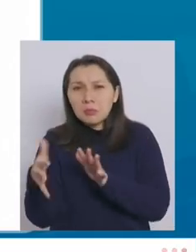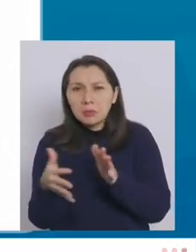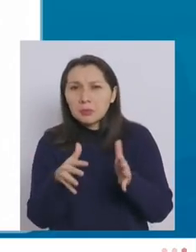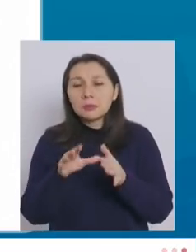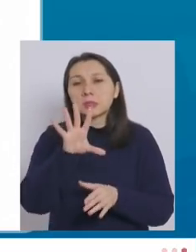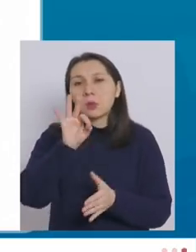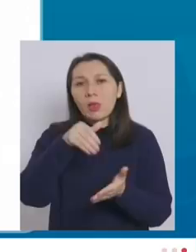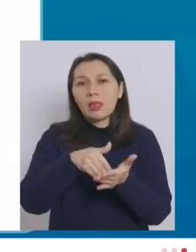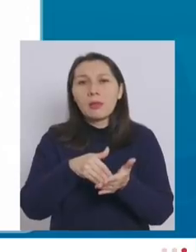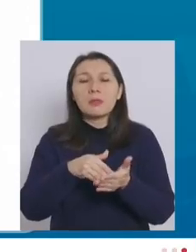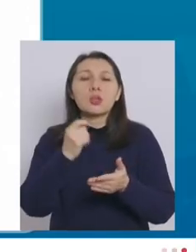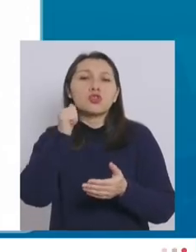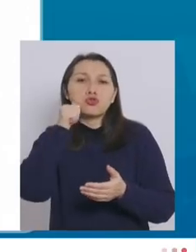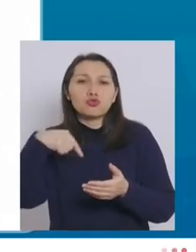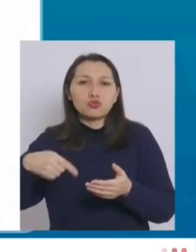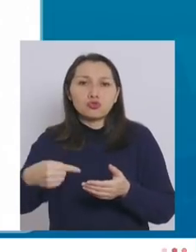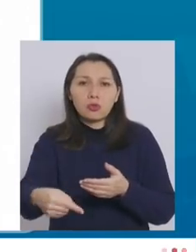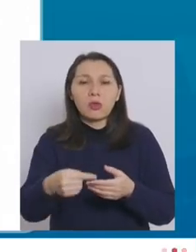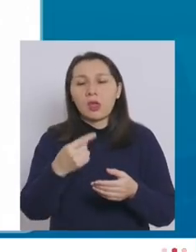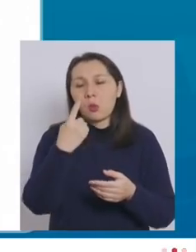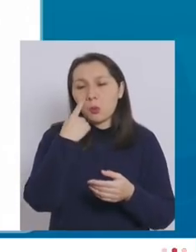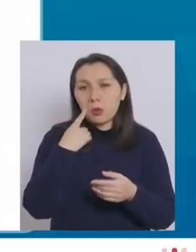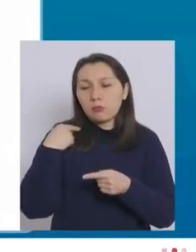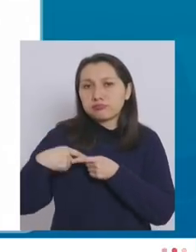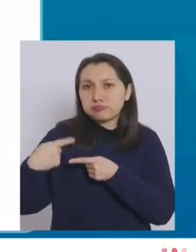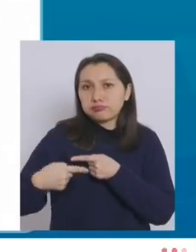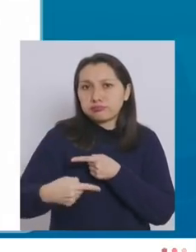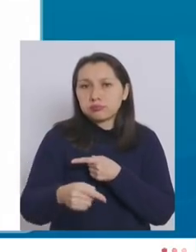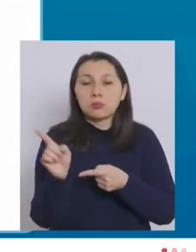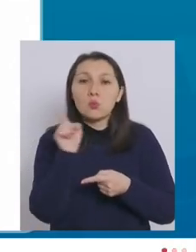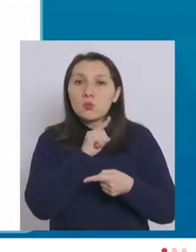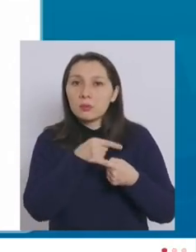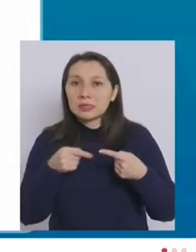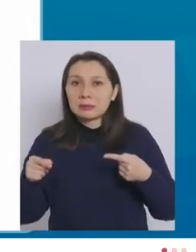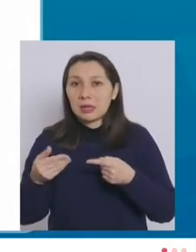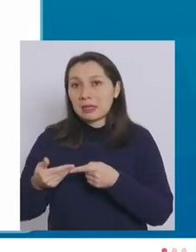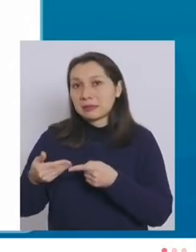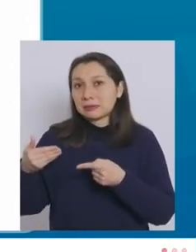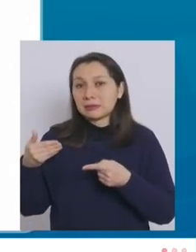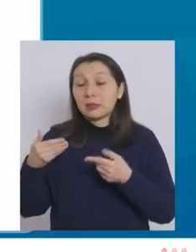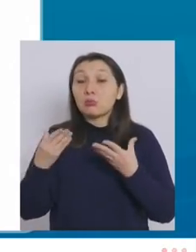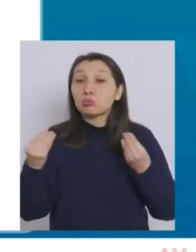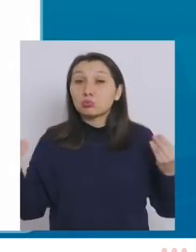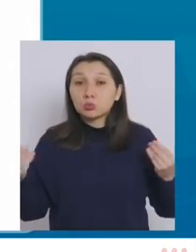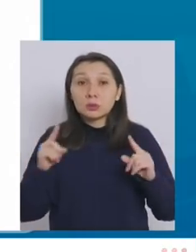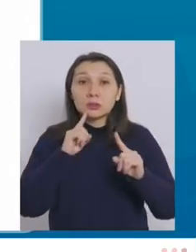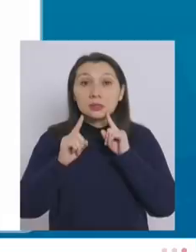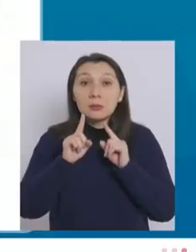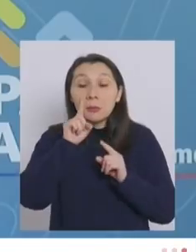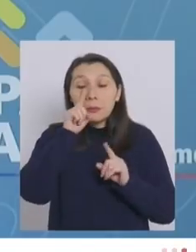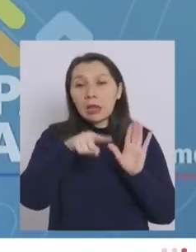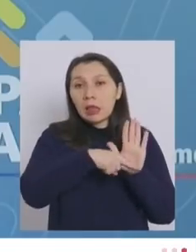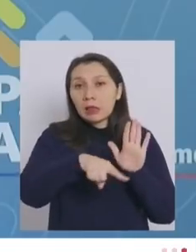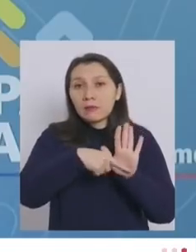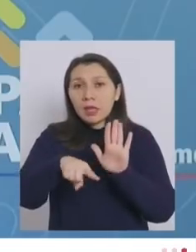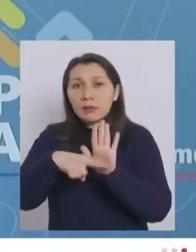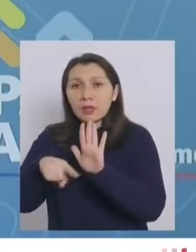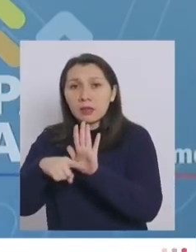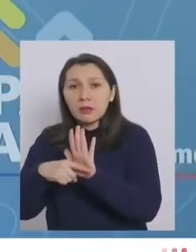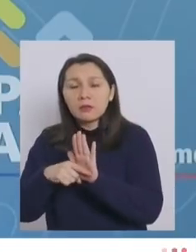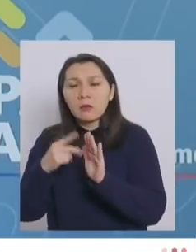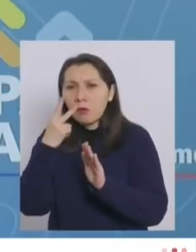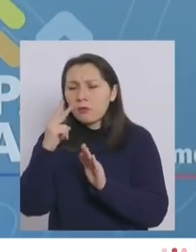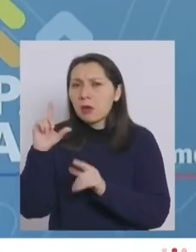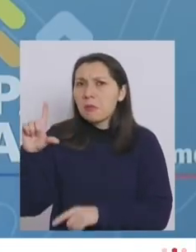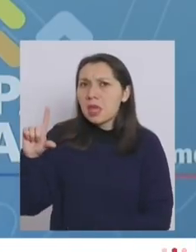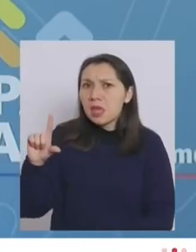de 50.000 exámenes por día en la última semana. En resumen, muchos exámenes, PCR negativa y una tendencia a